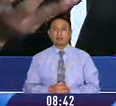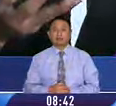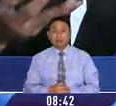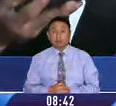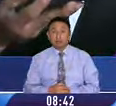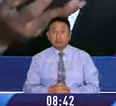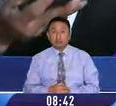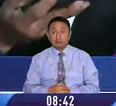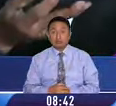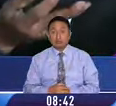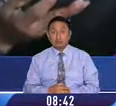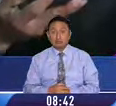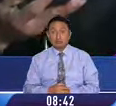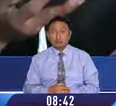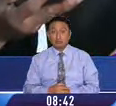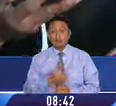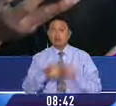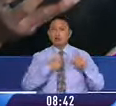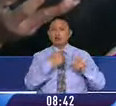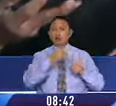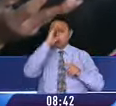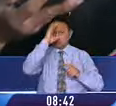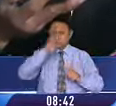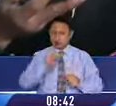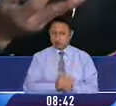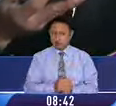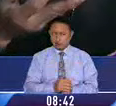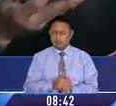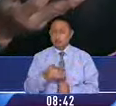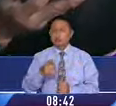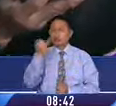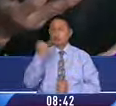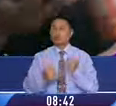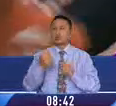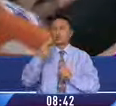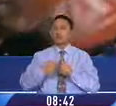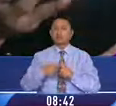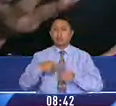¿Cuándo se sumarán los uniformados? Me dijeron a fin de mes, no me dieron fecha específica.